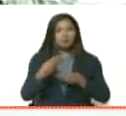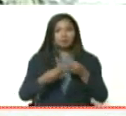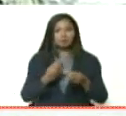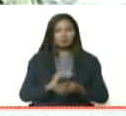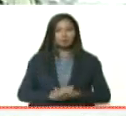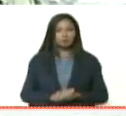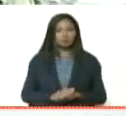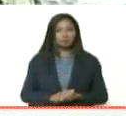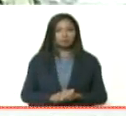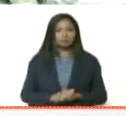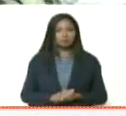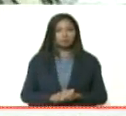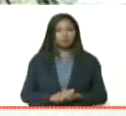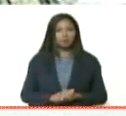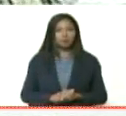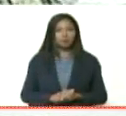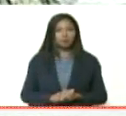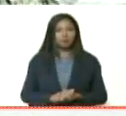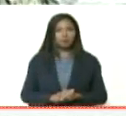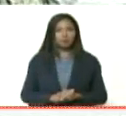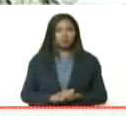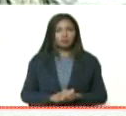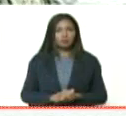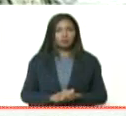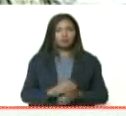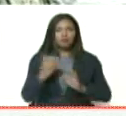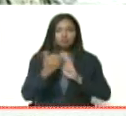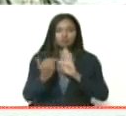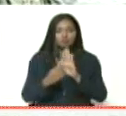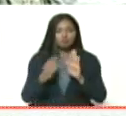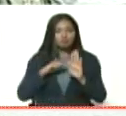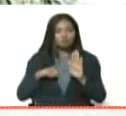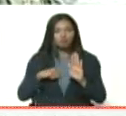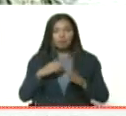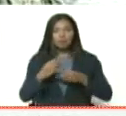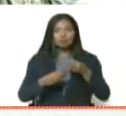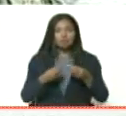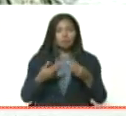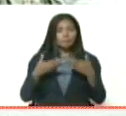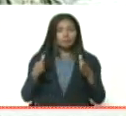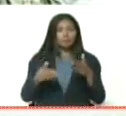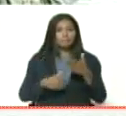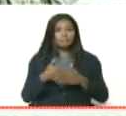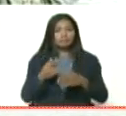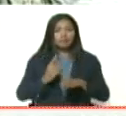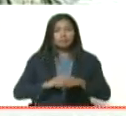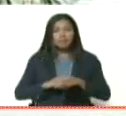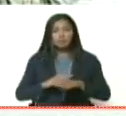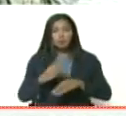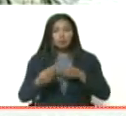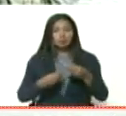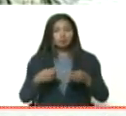jefe. Y con esta estrategia nos va a permitir primero que nada